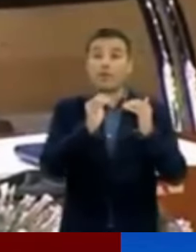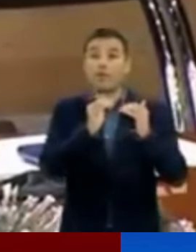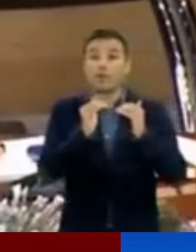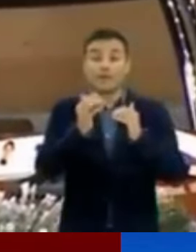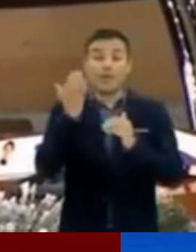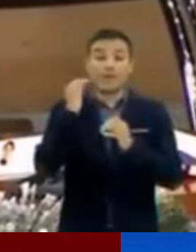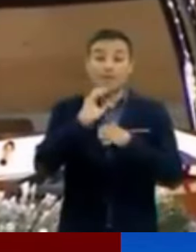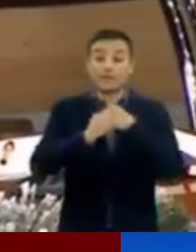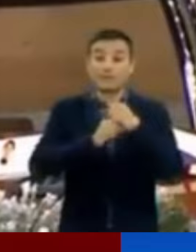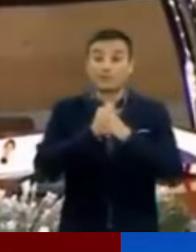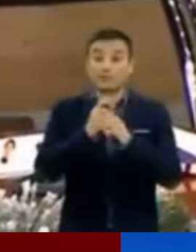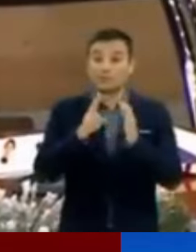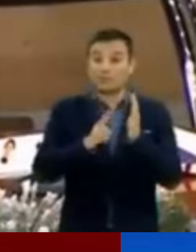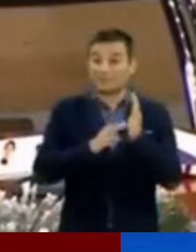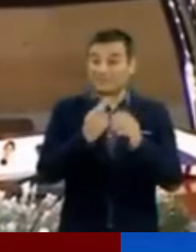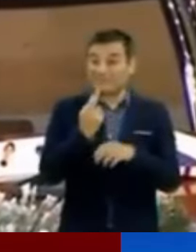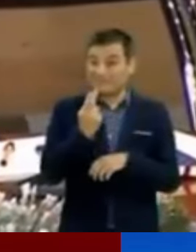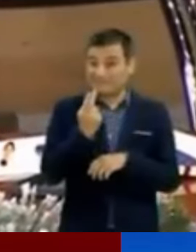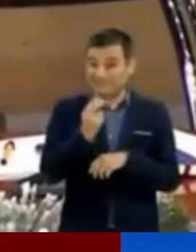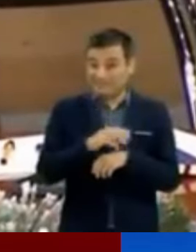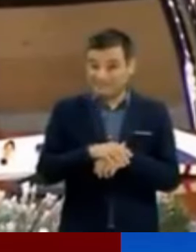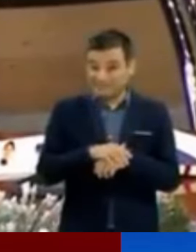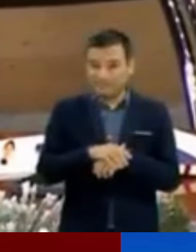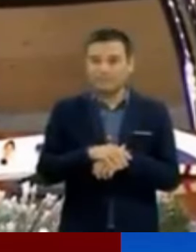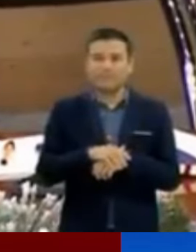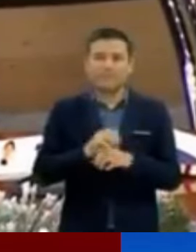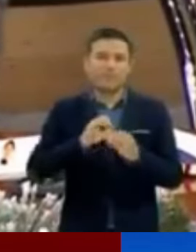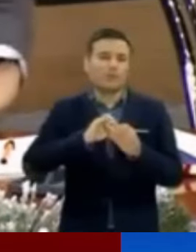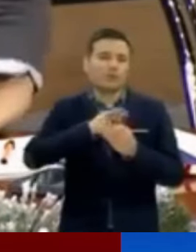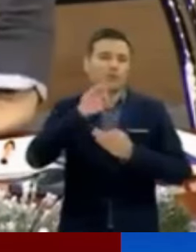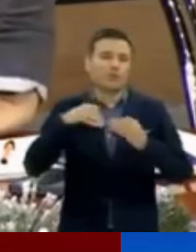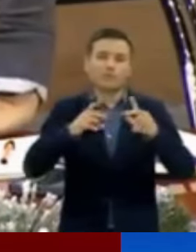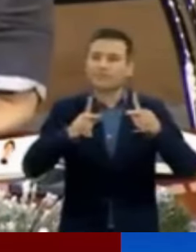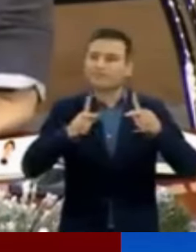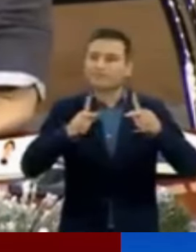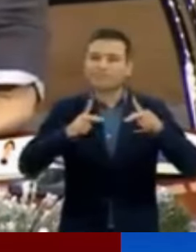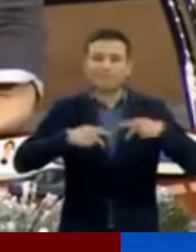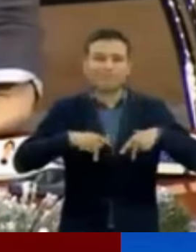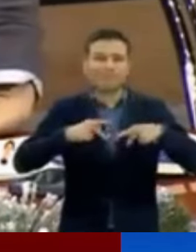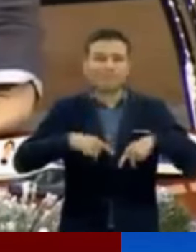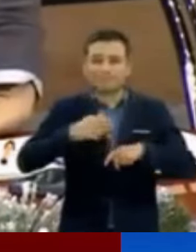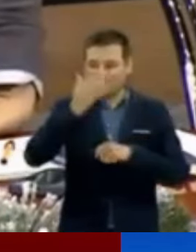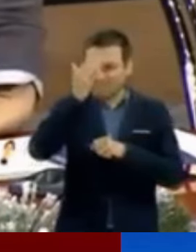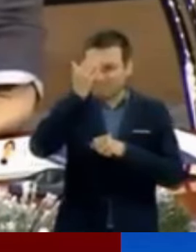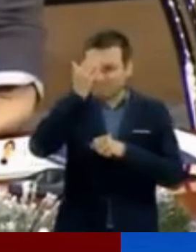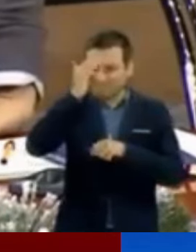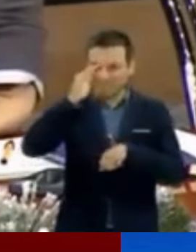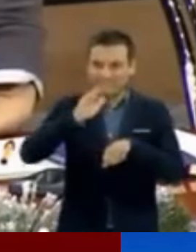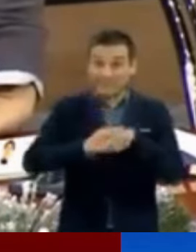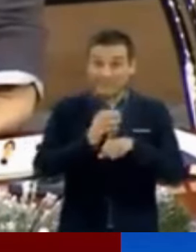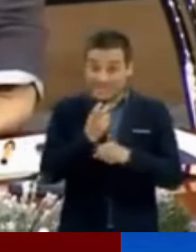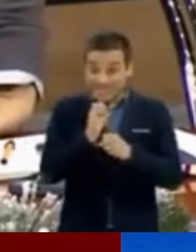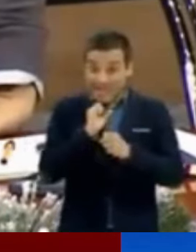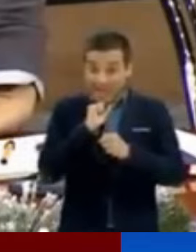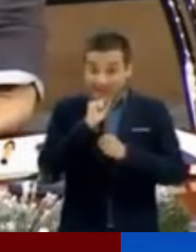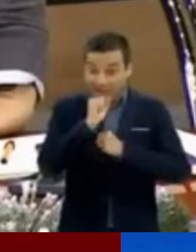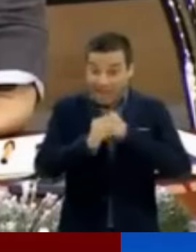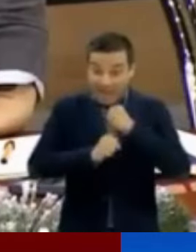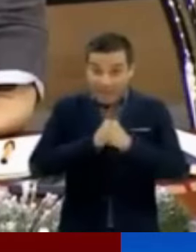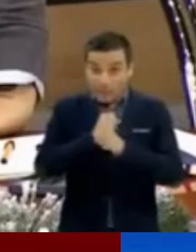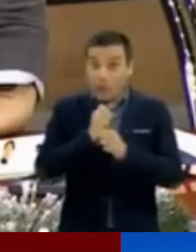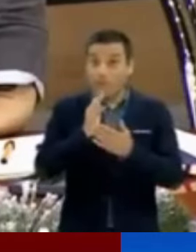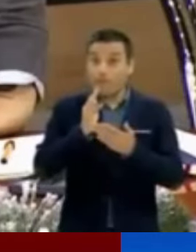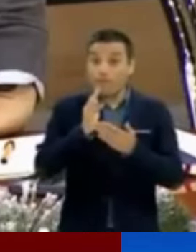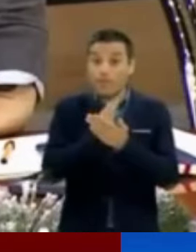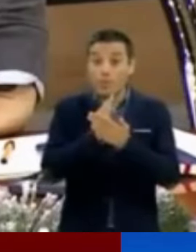el 2025 va a ser recordado en los próximos años como el año en que Morena, que pedía